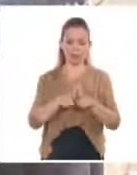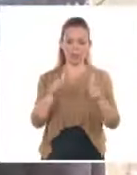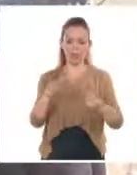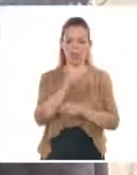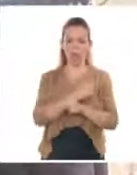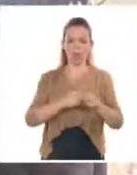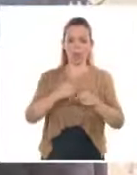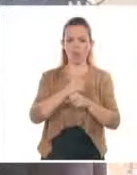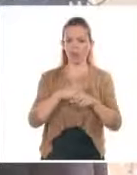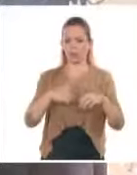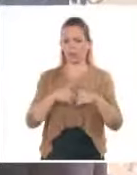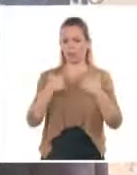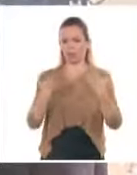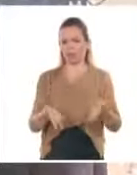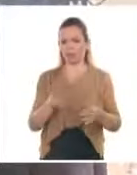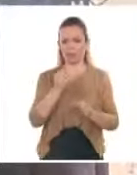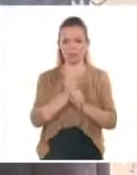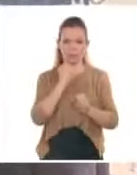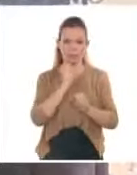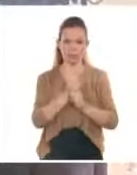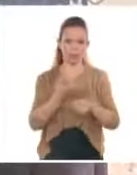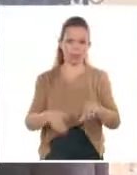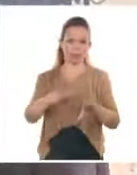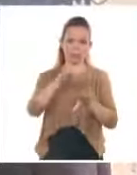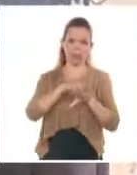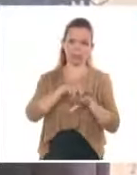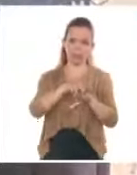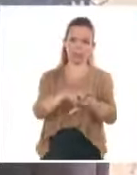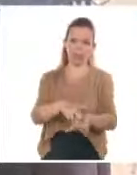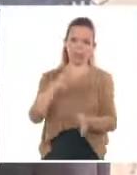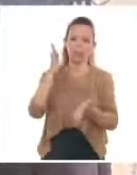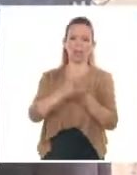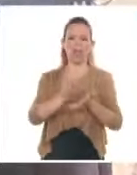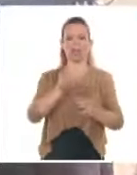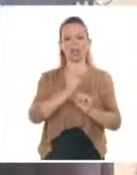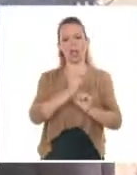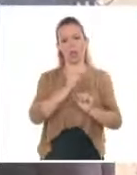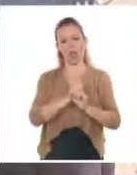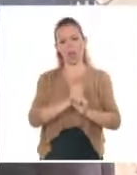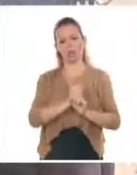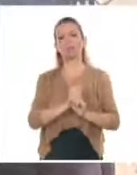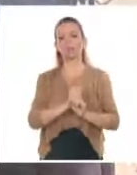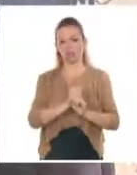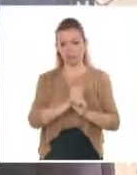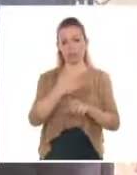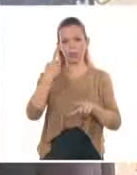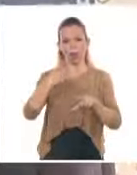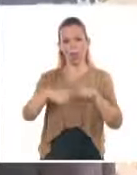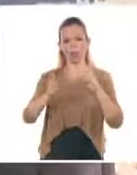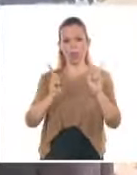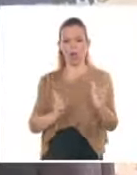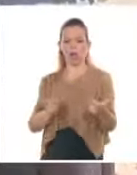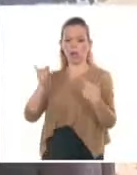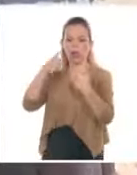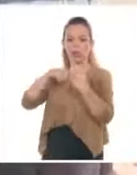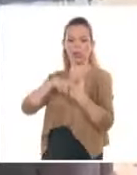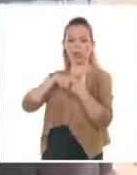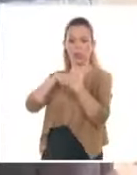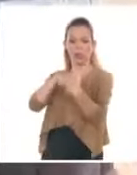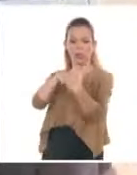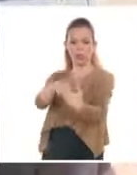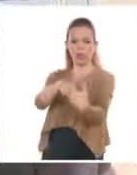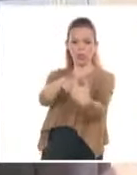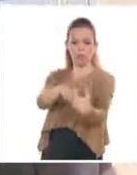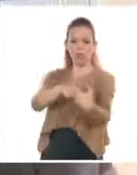Aguada. Tenemos dos cochemotores en función de ese servicio, pero cochemotores que necesitan piezas especializadas y